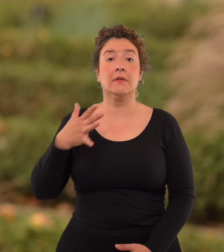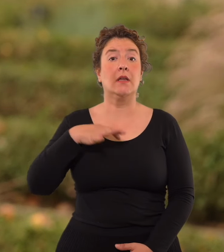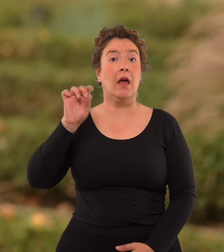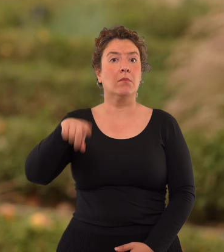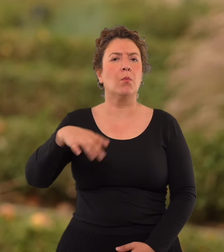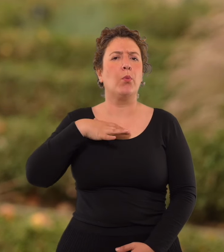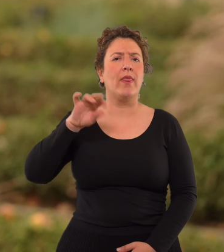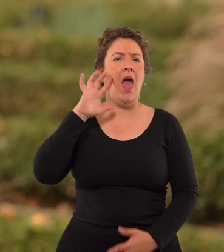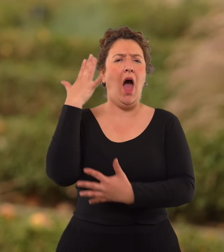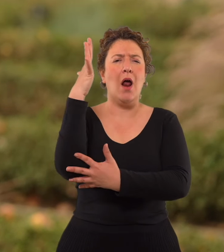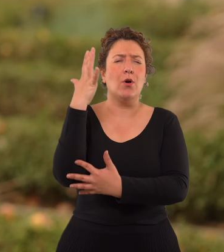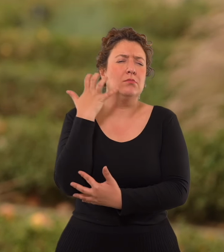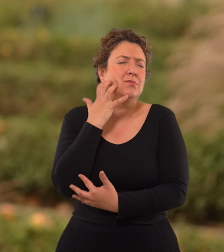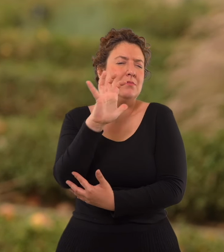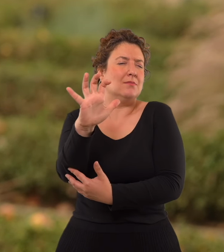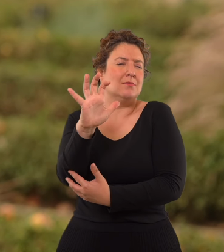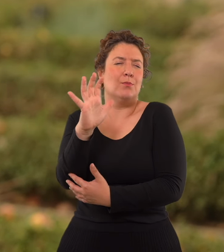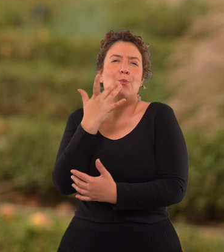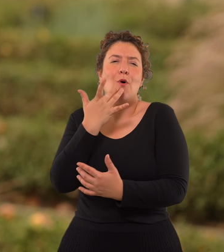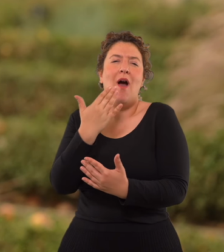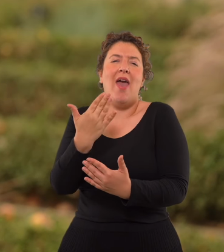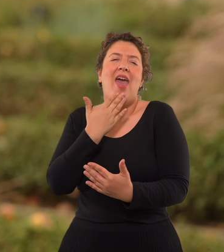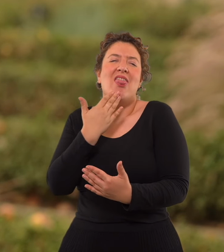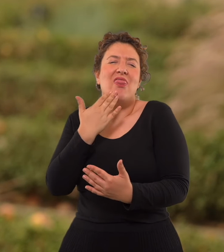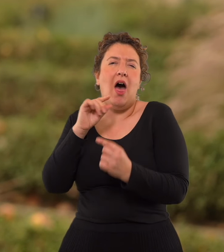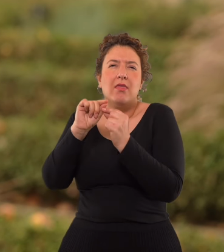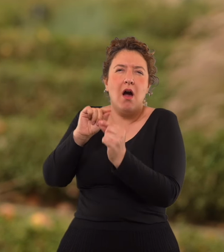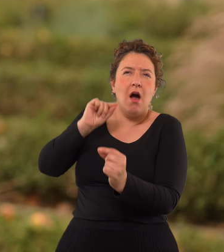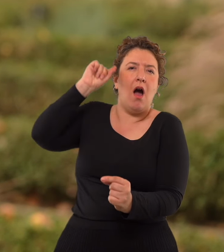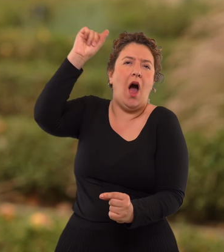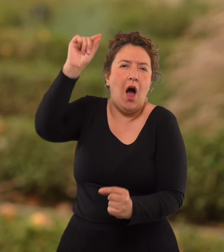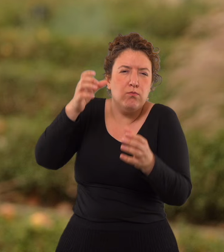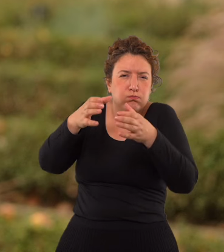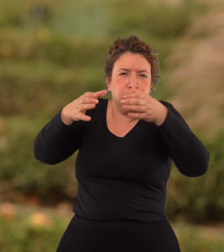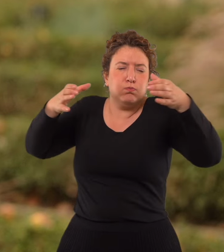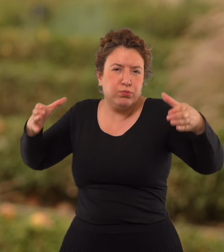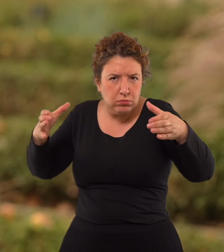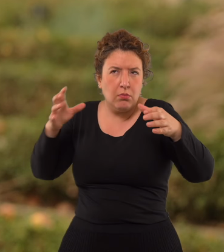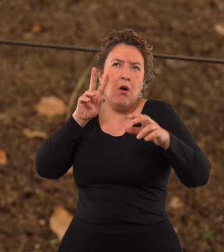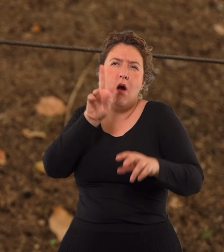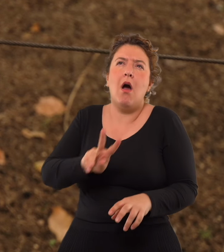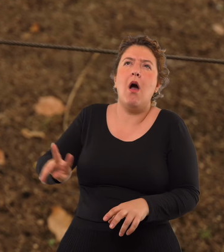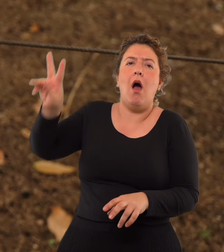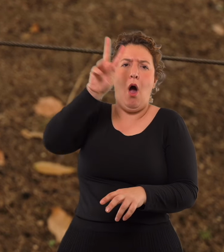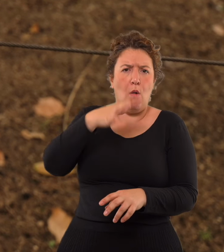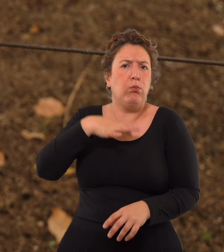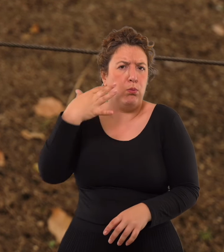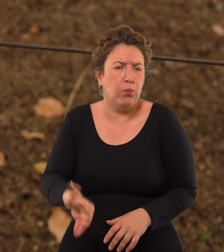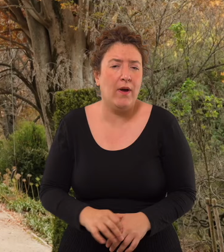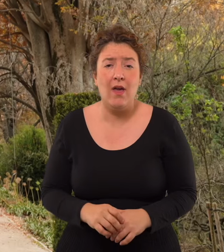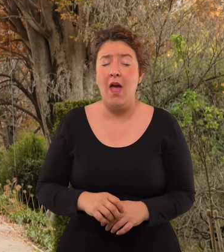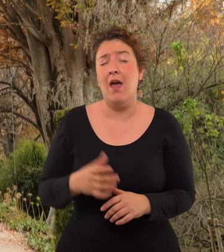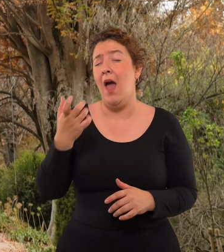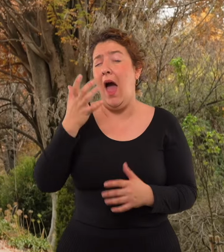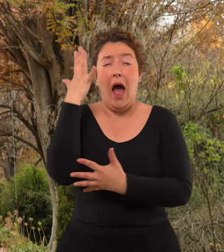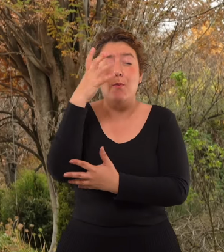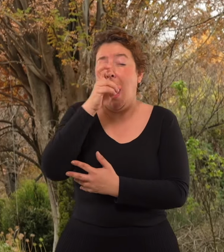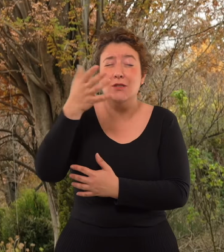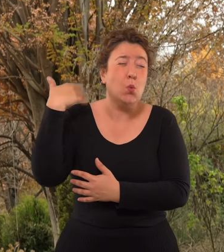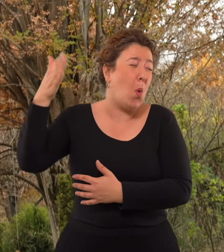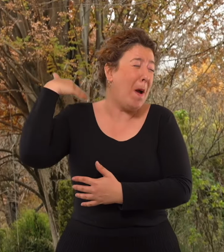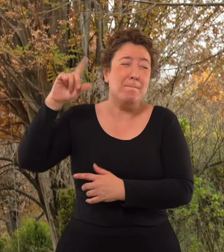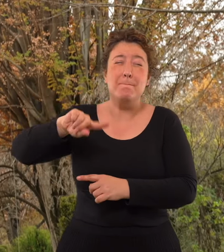Podemos admirar algunos árboles singulares por su edad, su porte o su altura, entre otras características. El árbol más antiguo del jardín